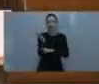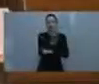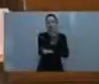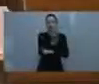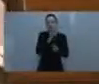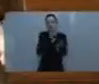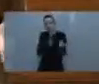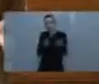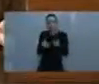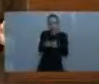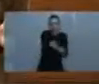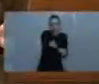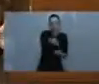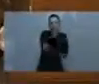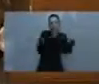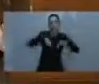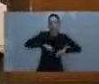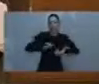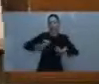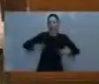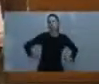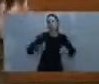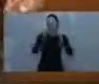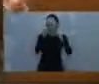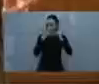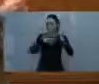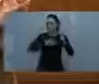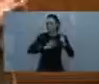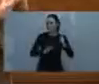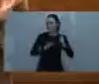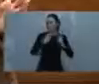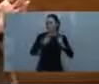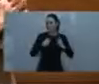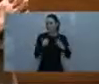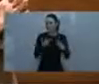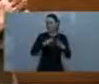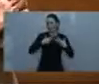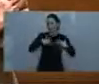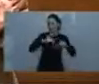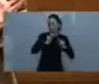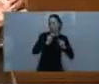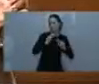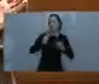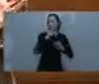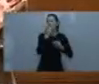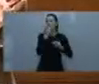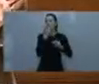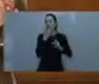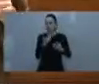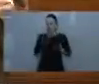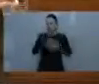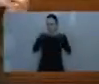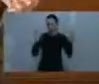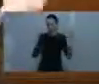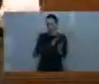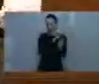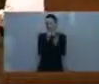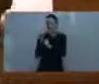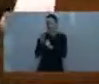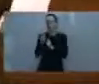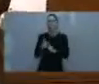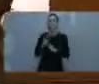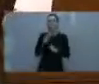acuerdos definitivos. Y yo voy a, finalmente, ponerle un ejemplo ilustrativo. Claro, un presupuesto al que